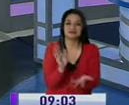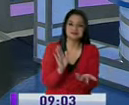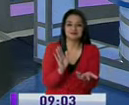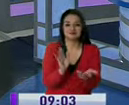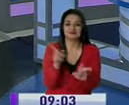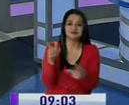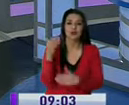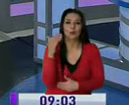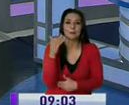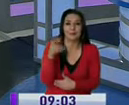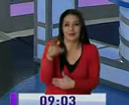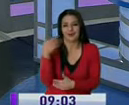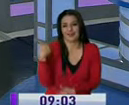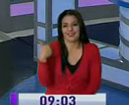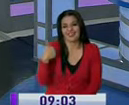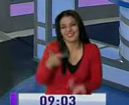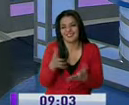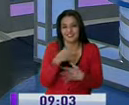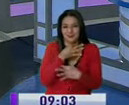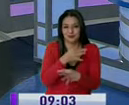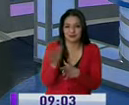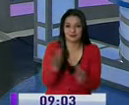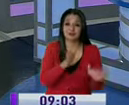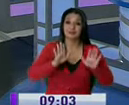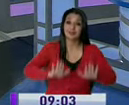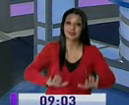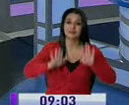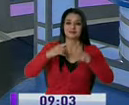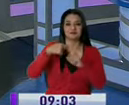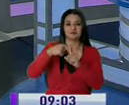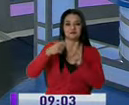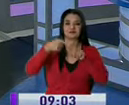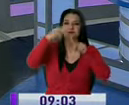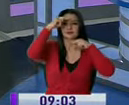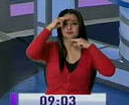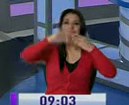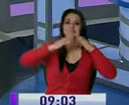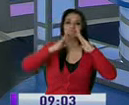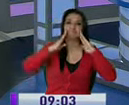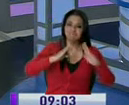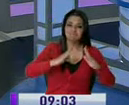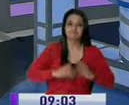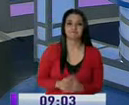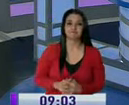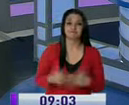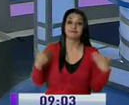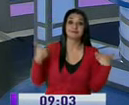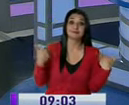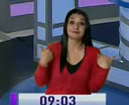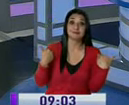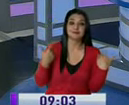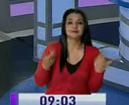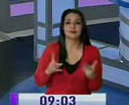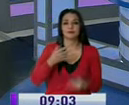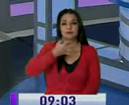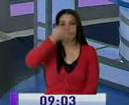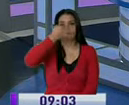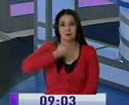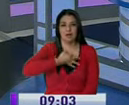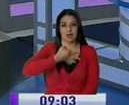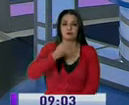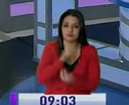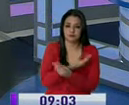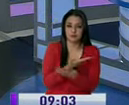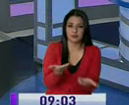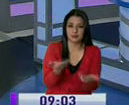¿Te gusta? ¿A ti te gustan los villeronas? Bueno, ese es el espíritu que tenemos acá en el primer noticiero de la comunidad. Entre alegría, entre formalidad e informalidad, le vamos